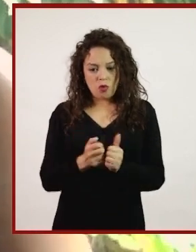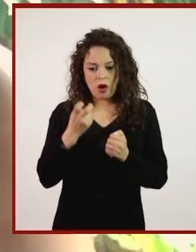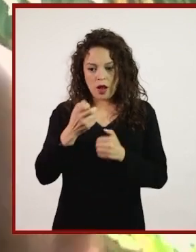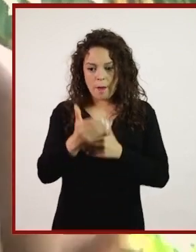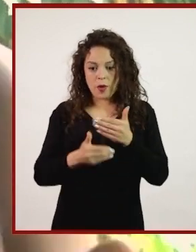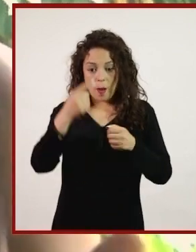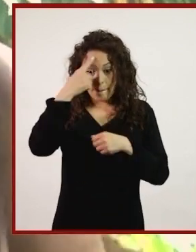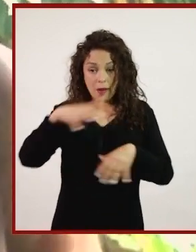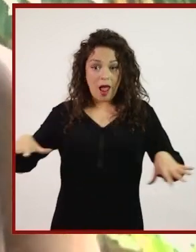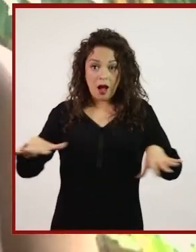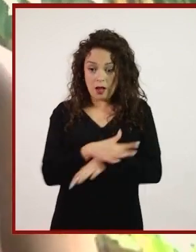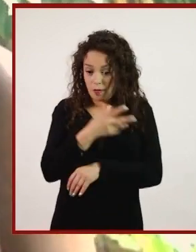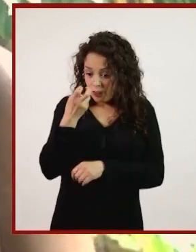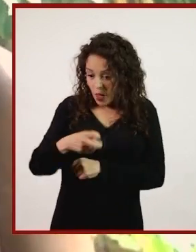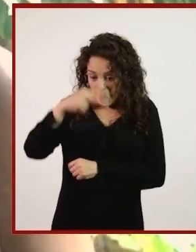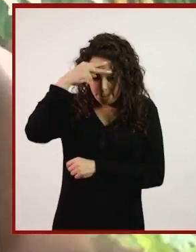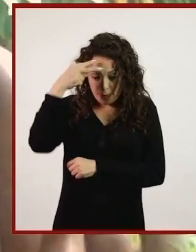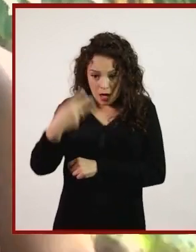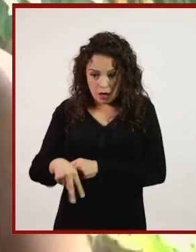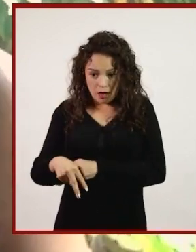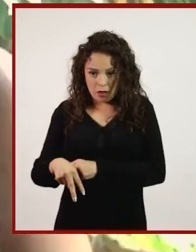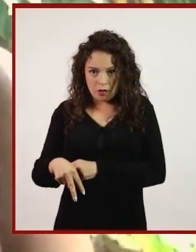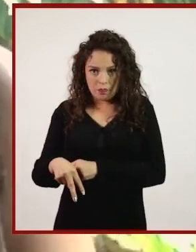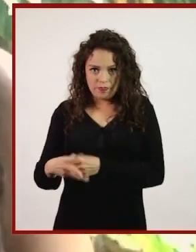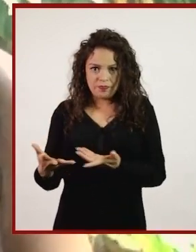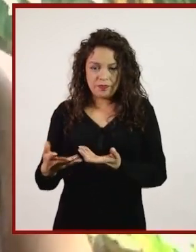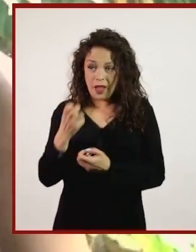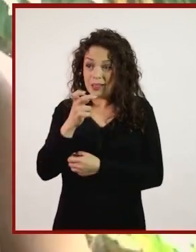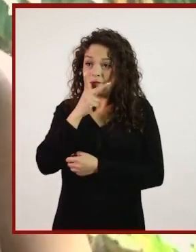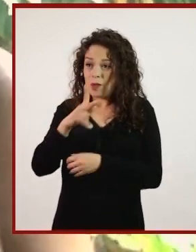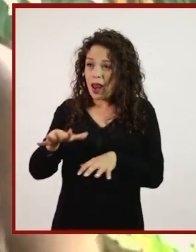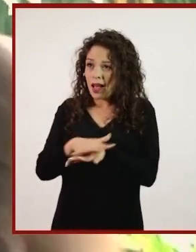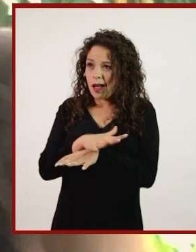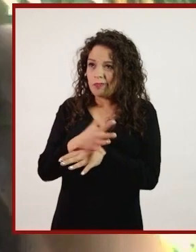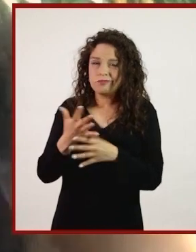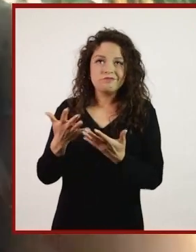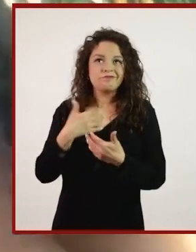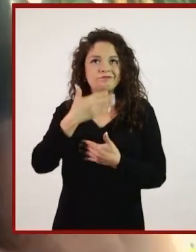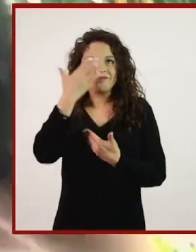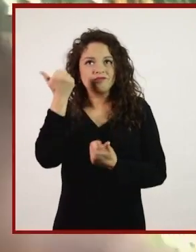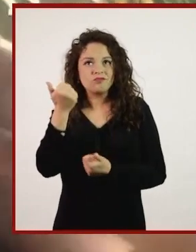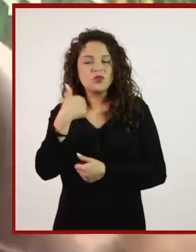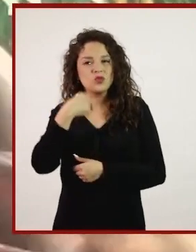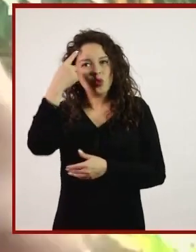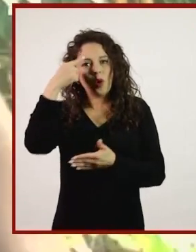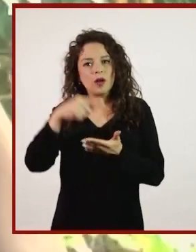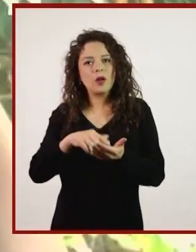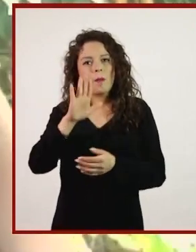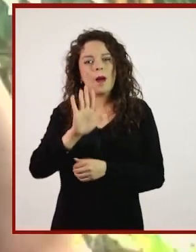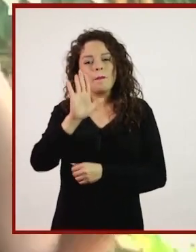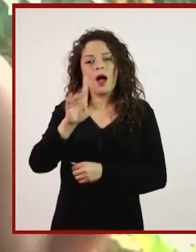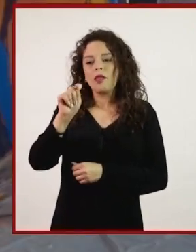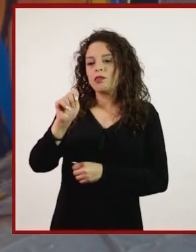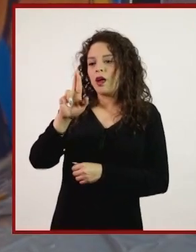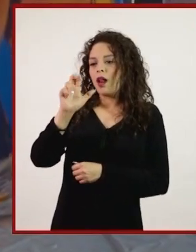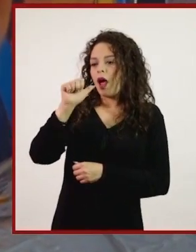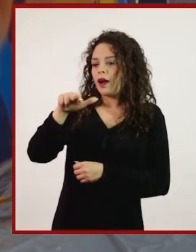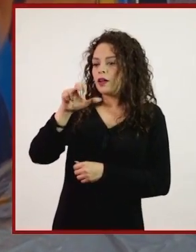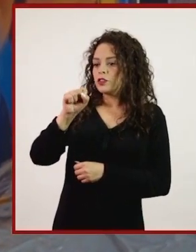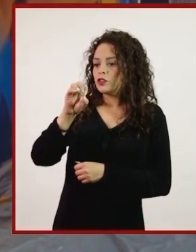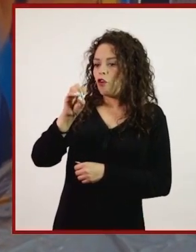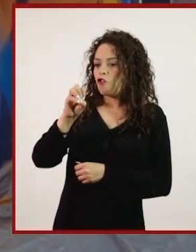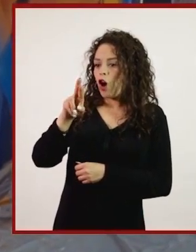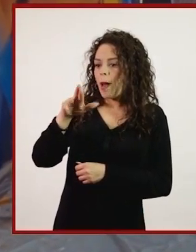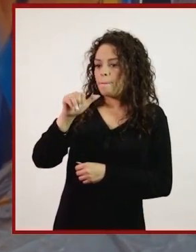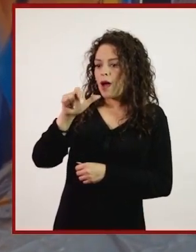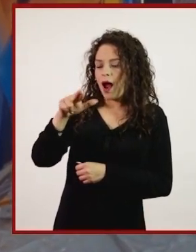los artistas nos involucremos en estos procesos para cambiar nuestro México, ¿no? Y no sé si cambiar es la palabra, pero sí transformar,